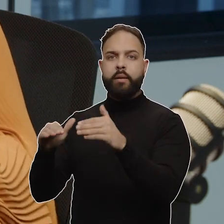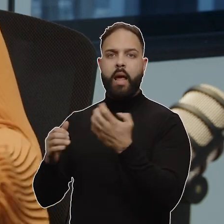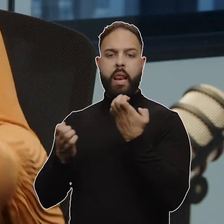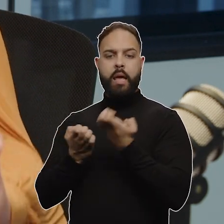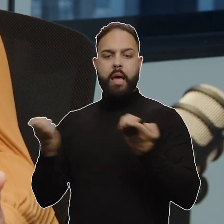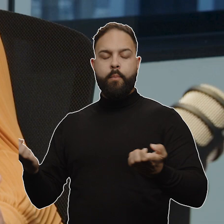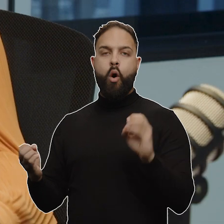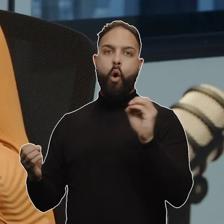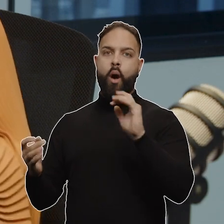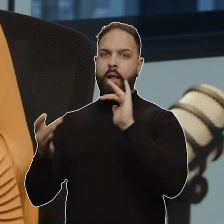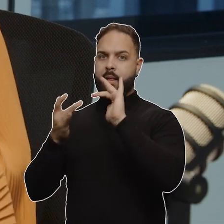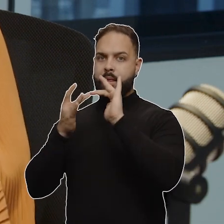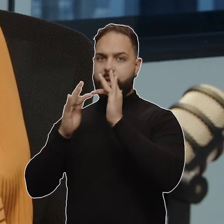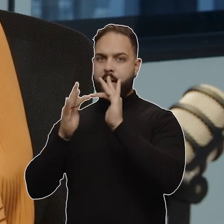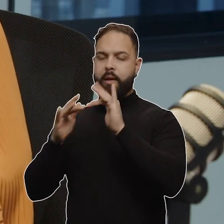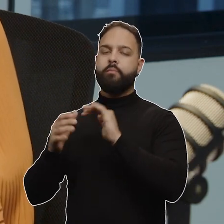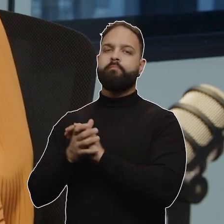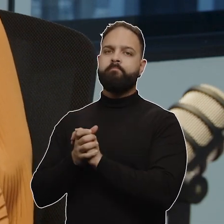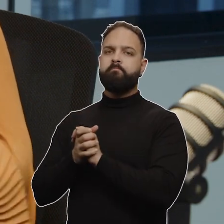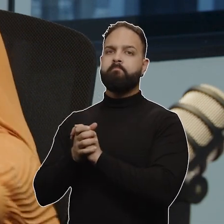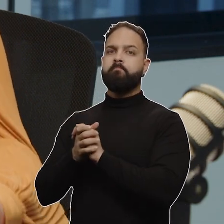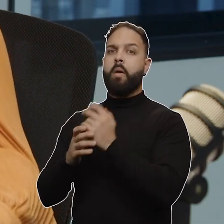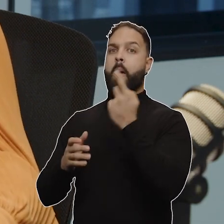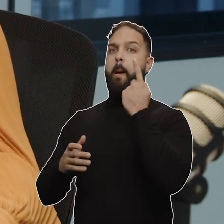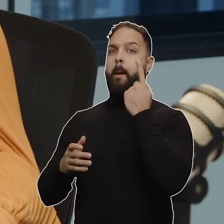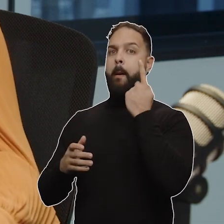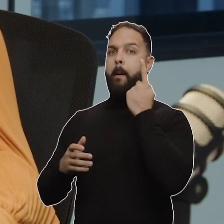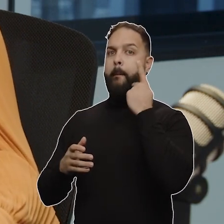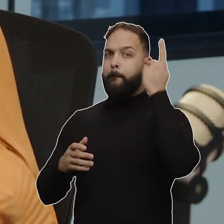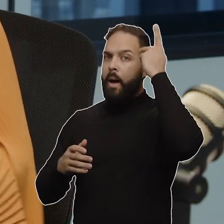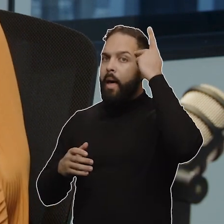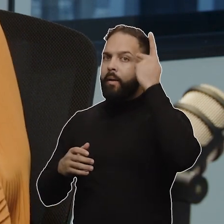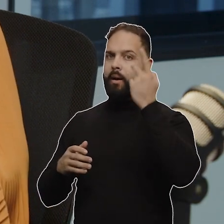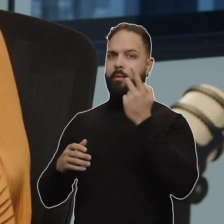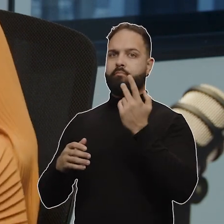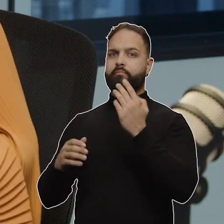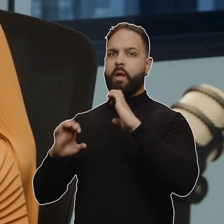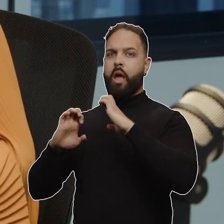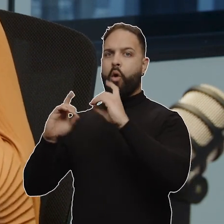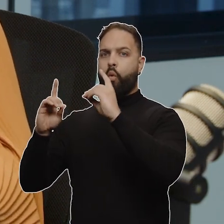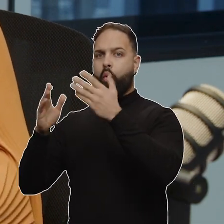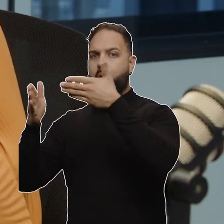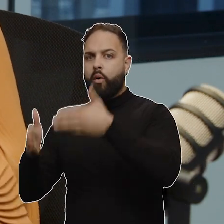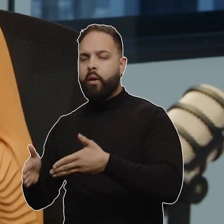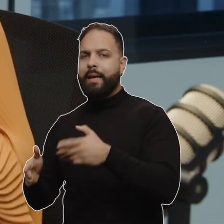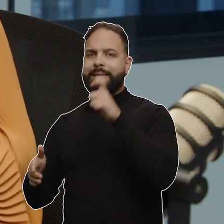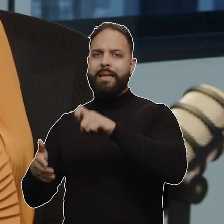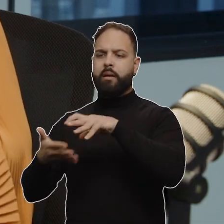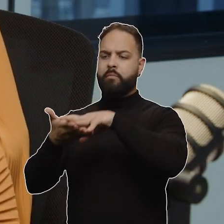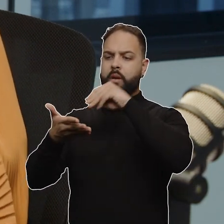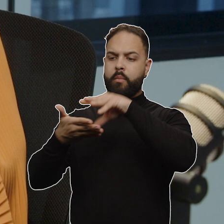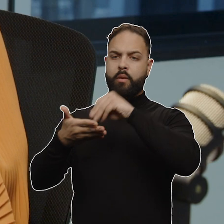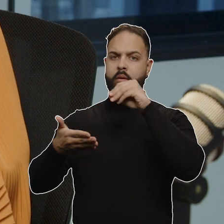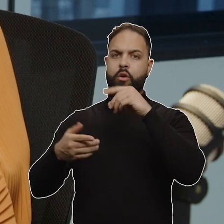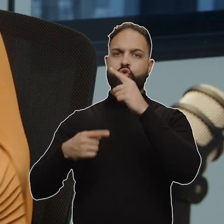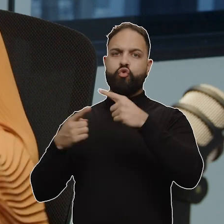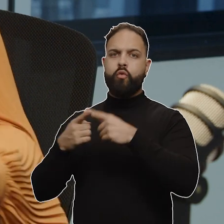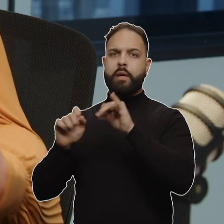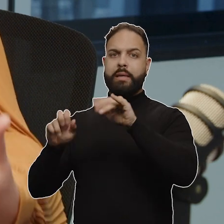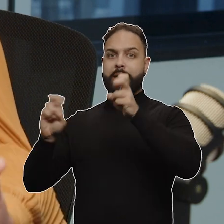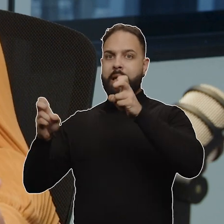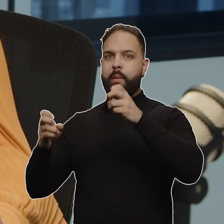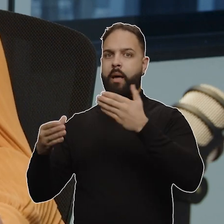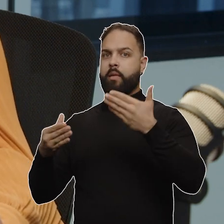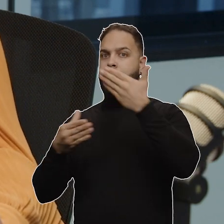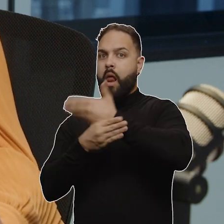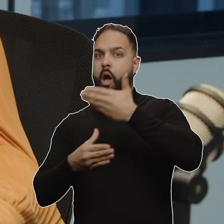uso, ya sea del equipo o del Internet. Tanto los padres como los educadores deben mantenerse informados sobre lo